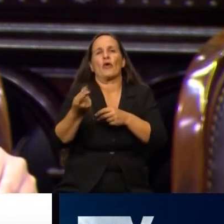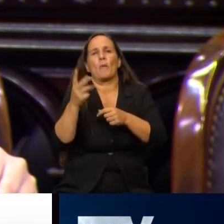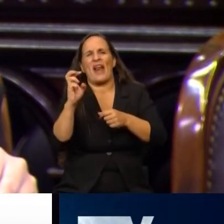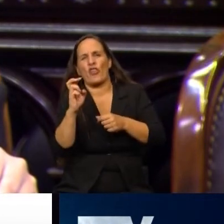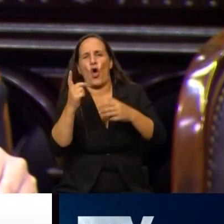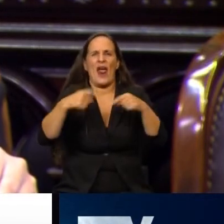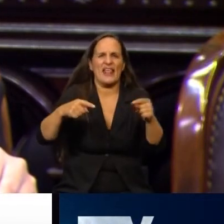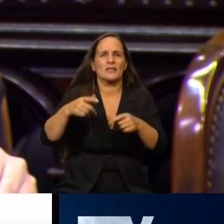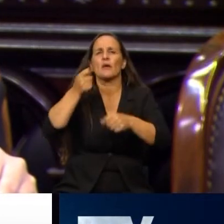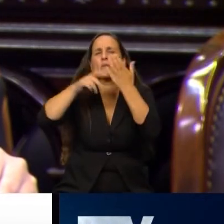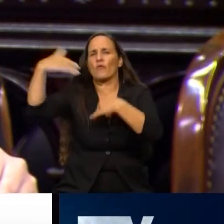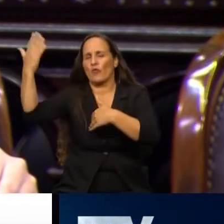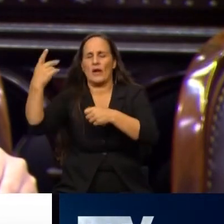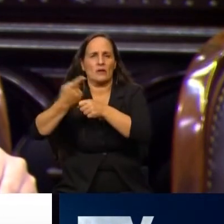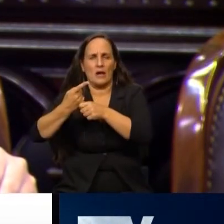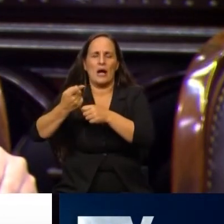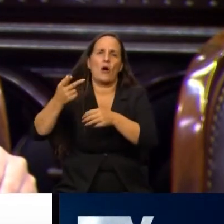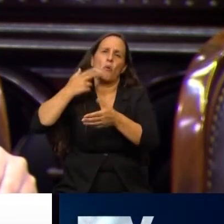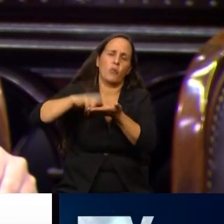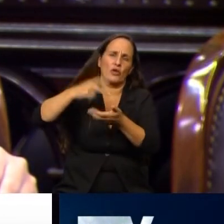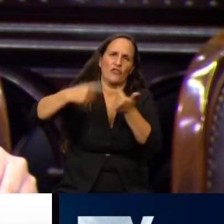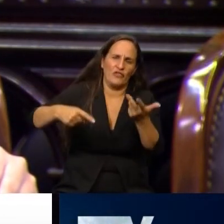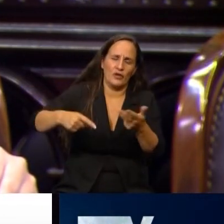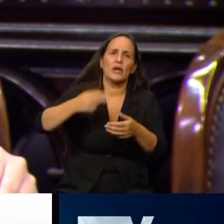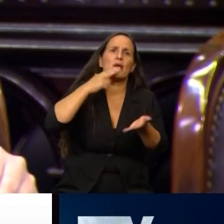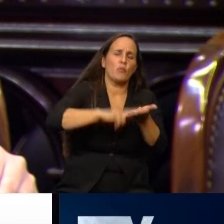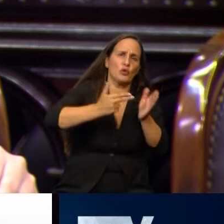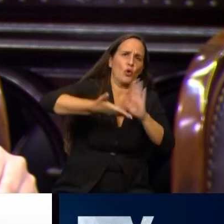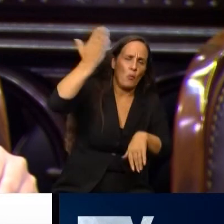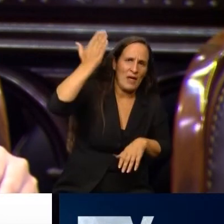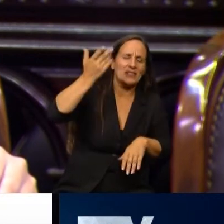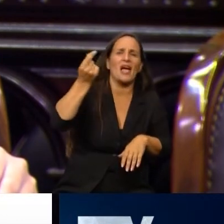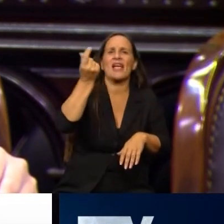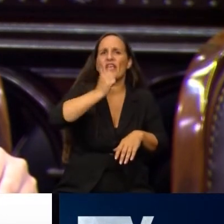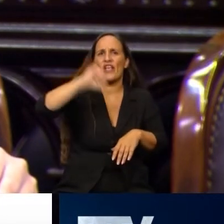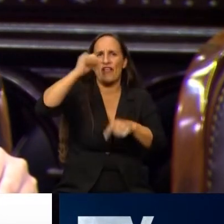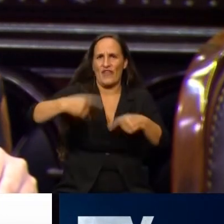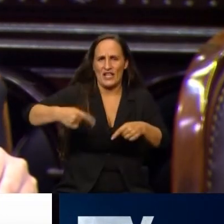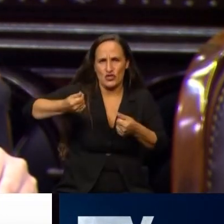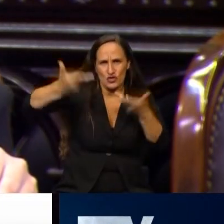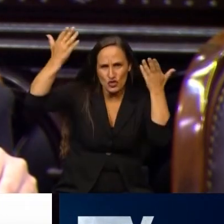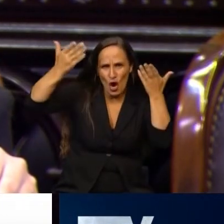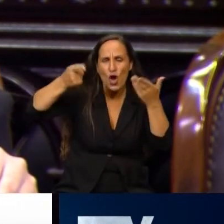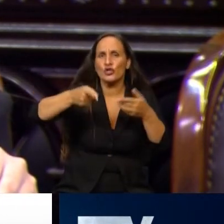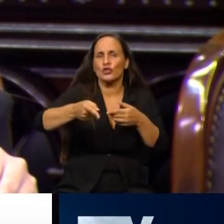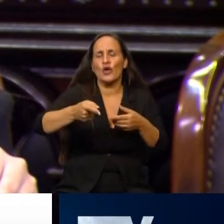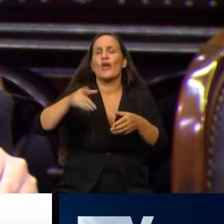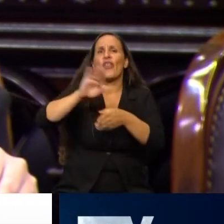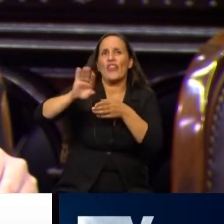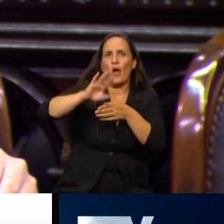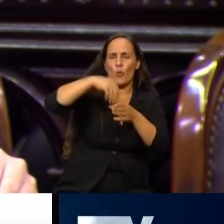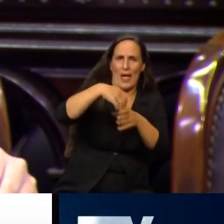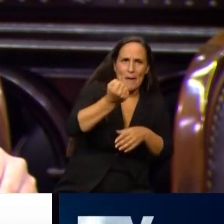importaciones y a las exportaciones, aumento de impuestos y la inflación desde la emisión con la deuda local en